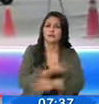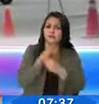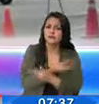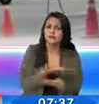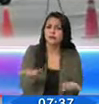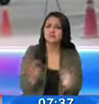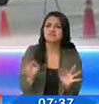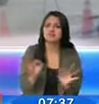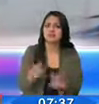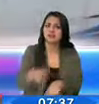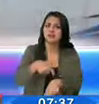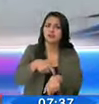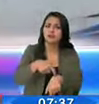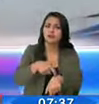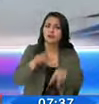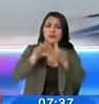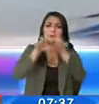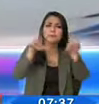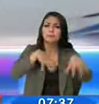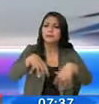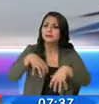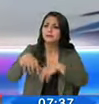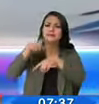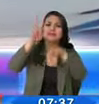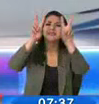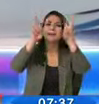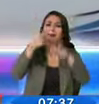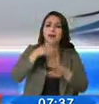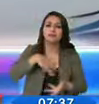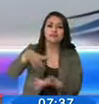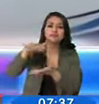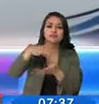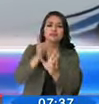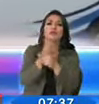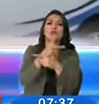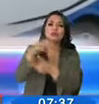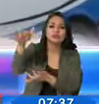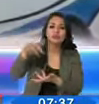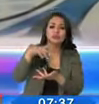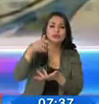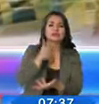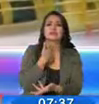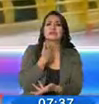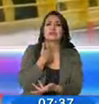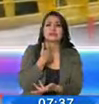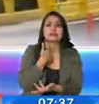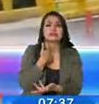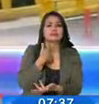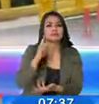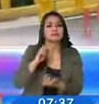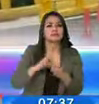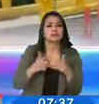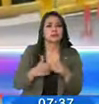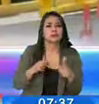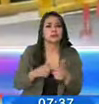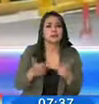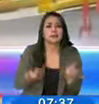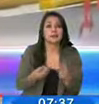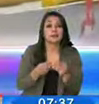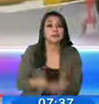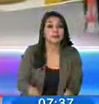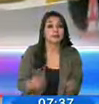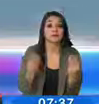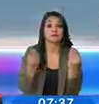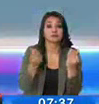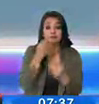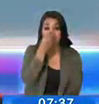no se ha podido coordinar con las empresas que se ocupan de temas de importación o exportación, lo que genera cierto tipo de dificultades y pérdidas